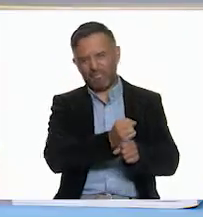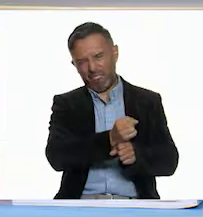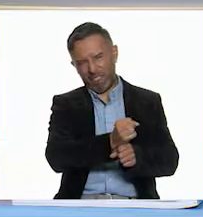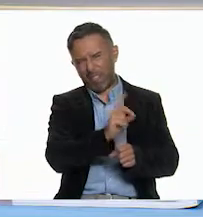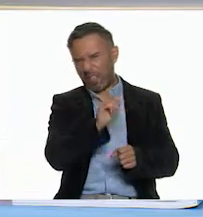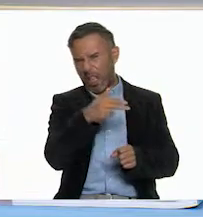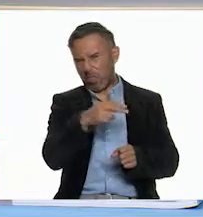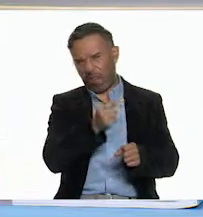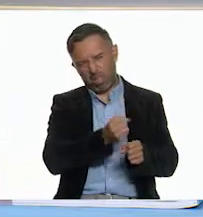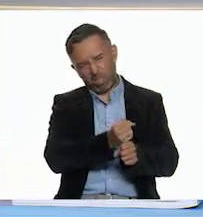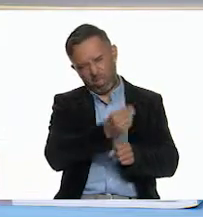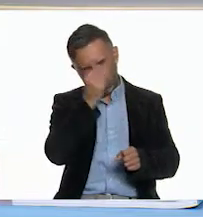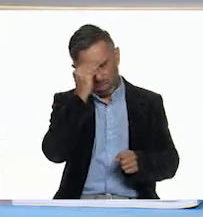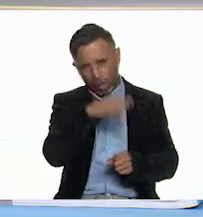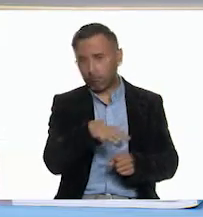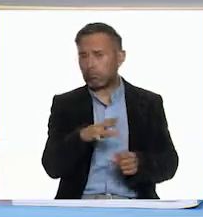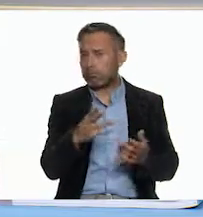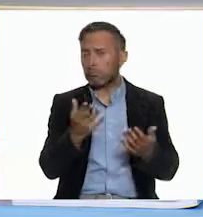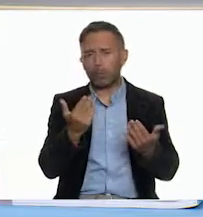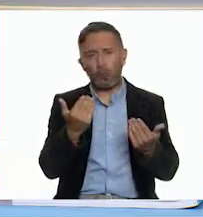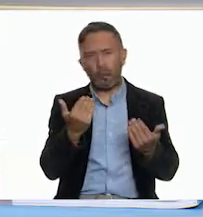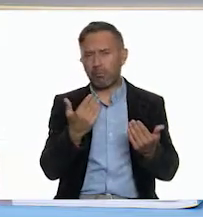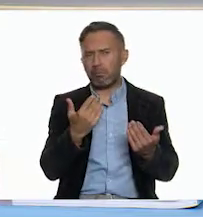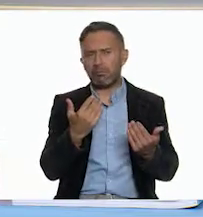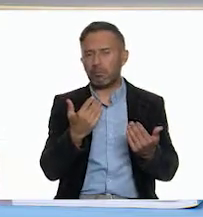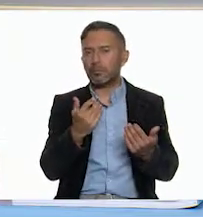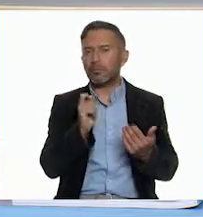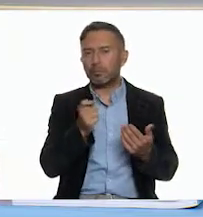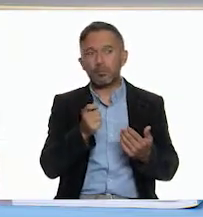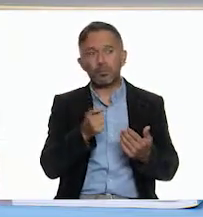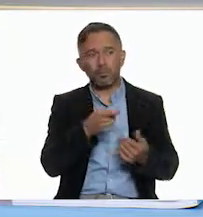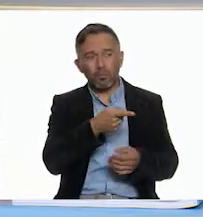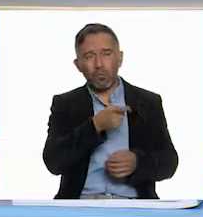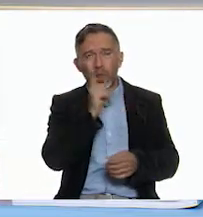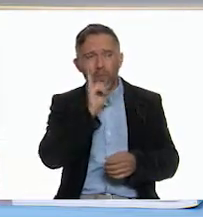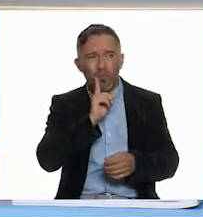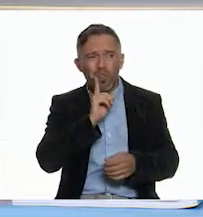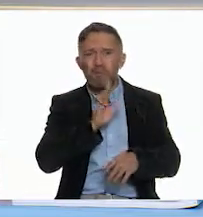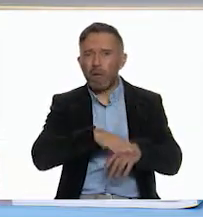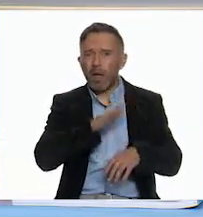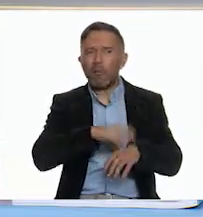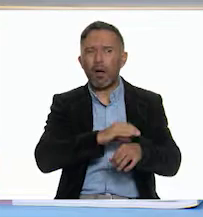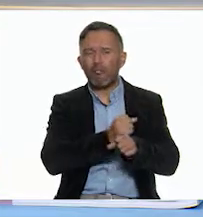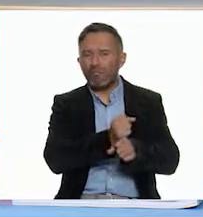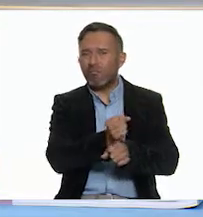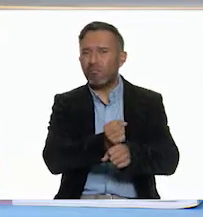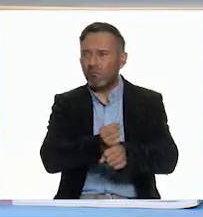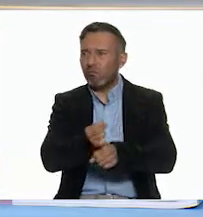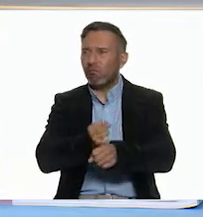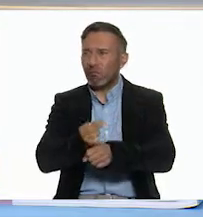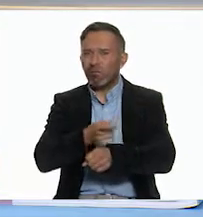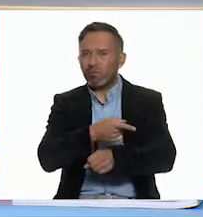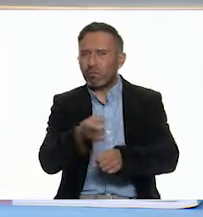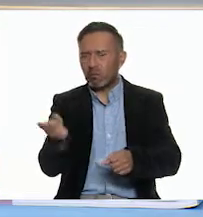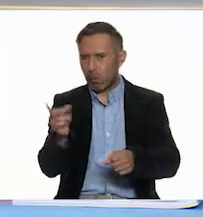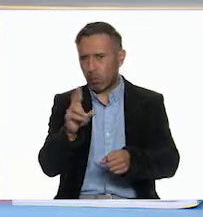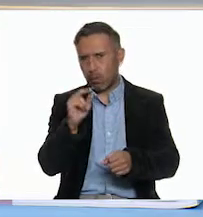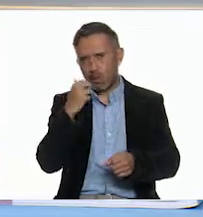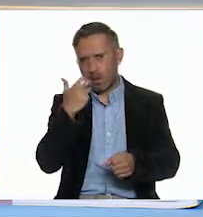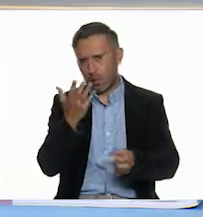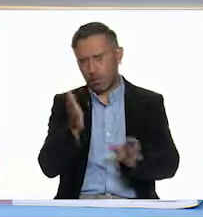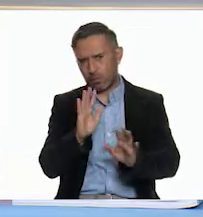Más bien lo que quiere es que la señora ya no le haga daño a los demás. Porque luego yo